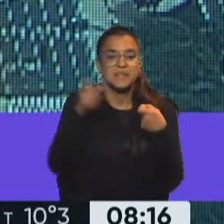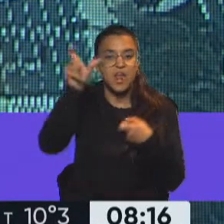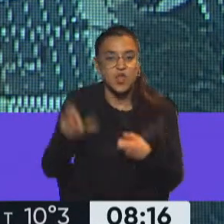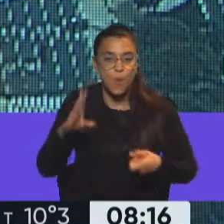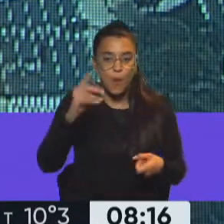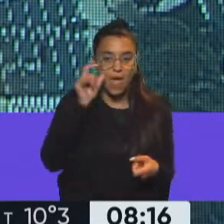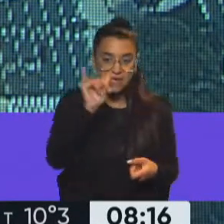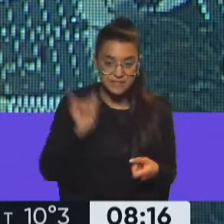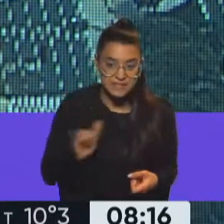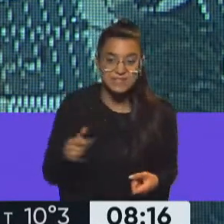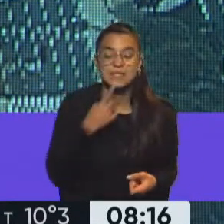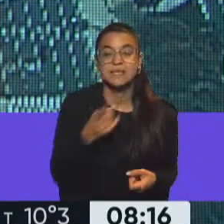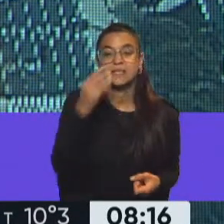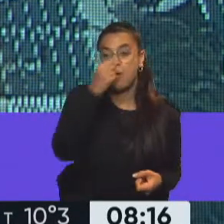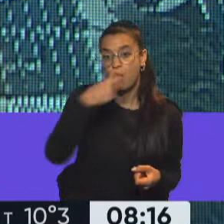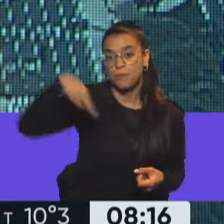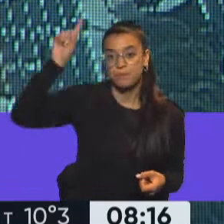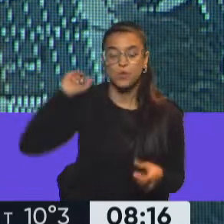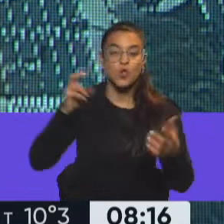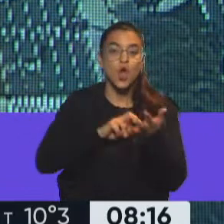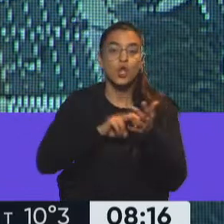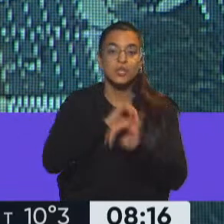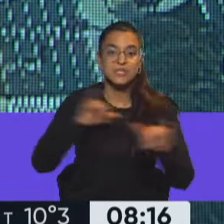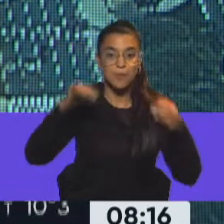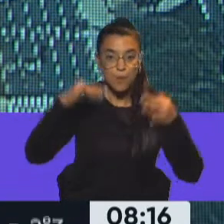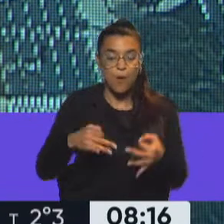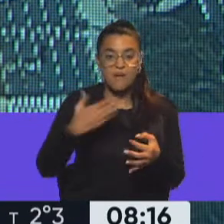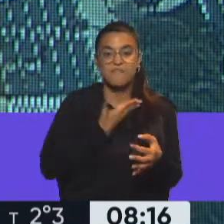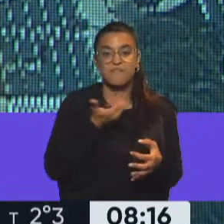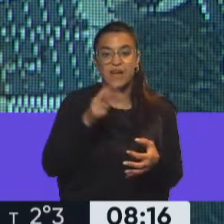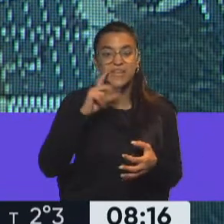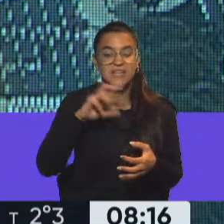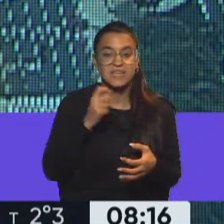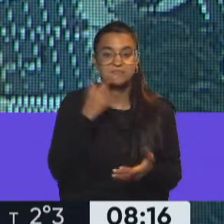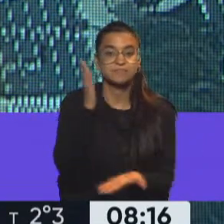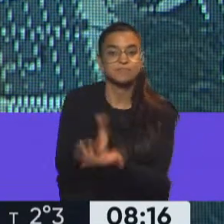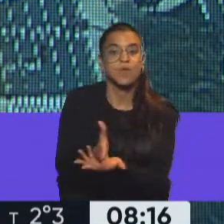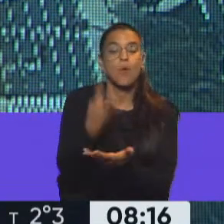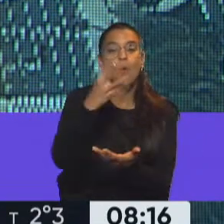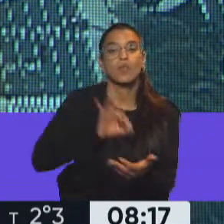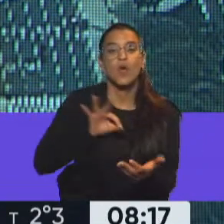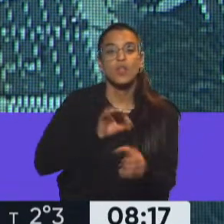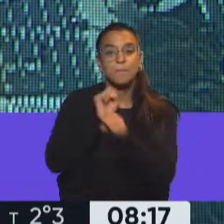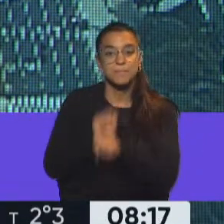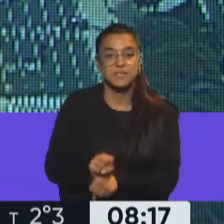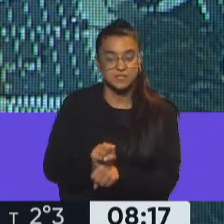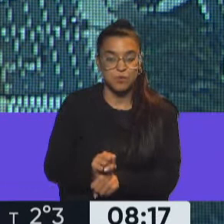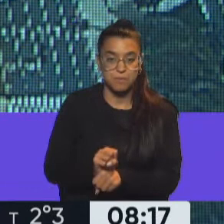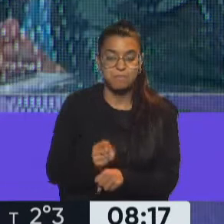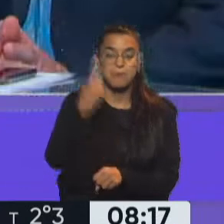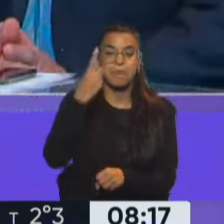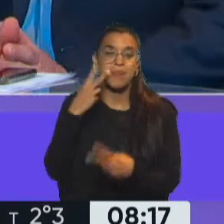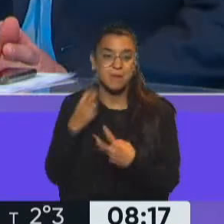recibió durante el fin de semana una muy buena noticia la línea había sido condenado a cuatro años de prisión en una primera